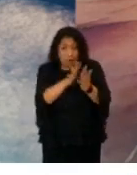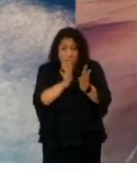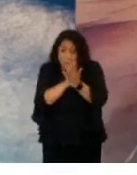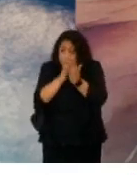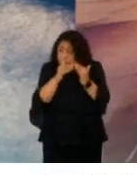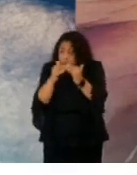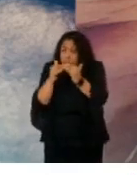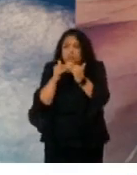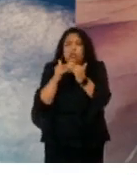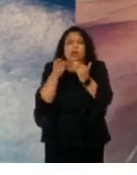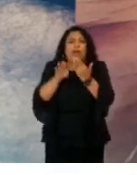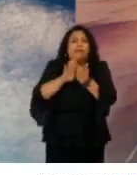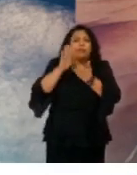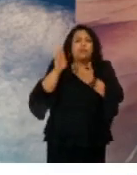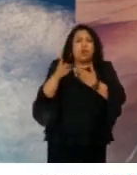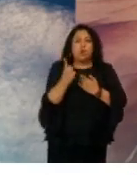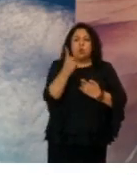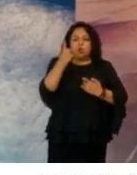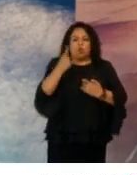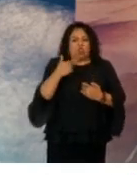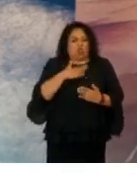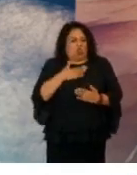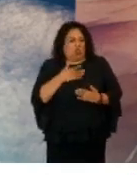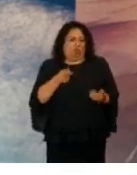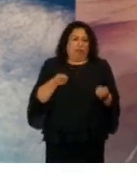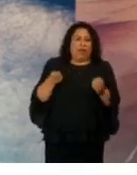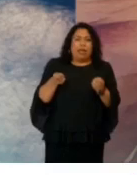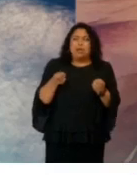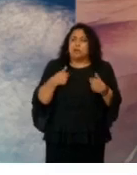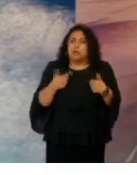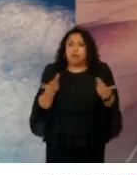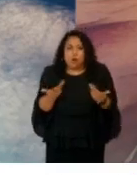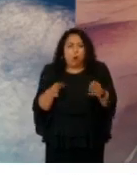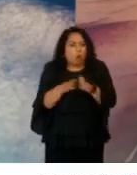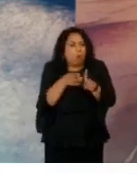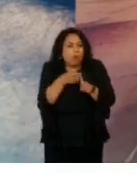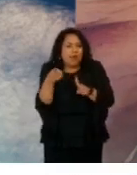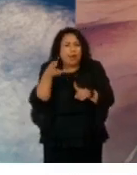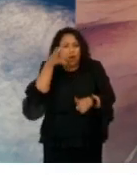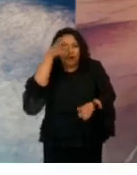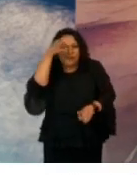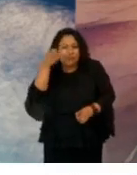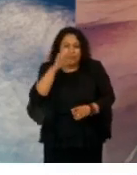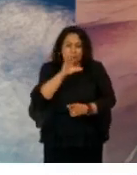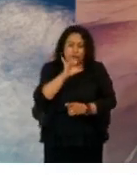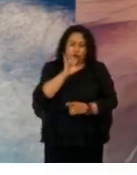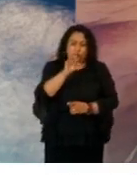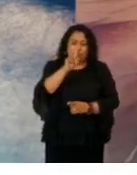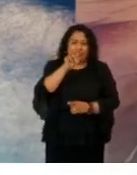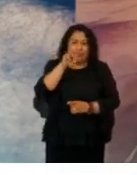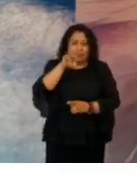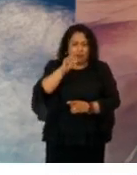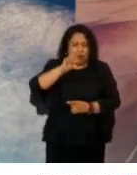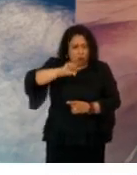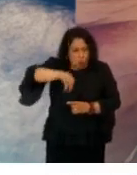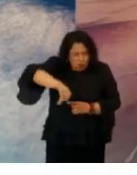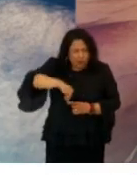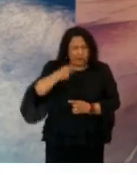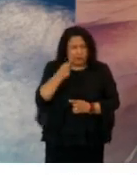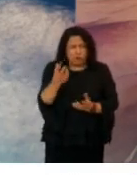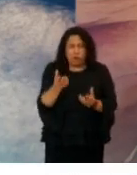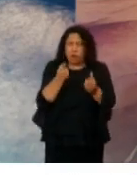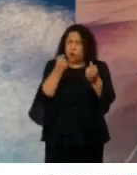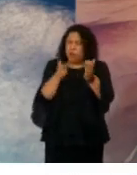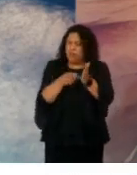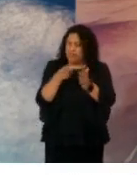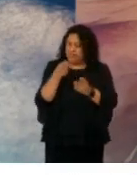tiranía y qué hay que hacer, cómo nos organizamos. Y de ahí surge el concepto de ciudadano que todavía hoy tenemos que recuperar.